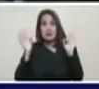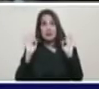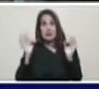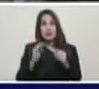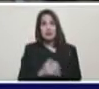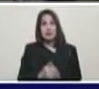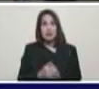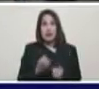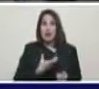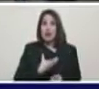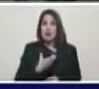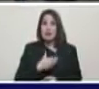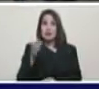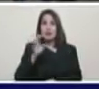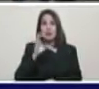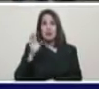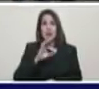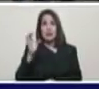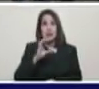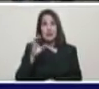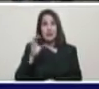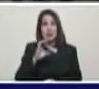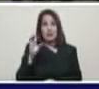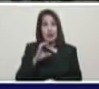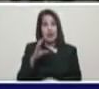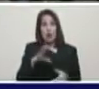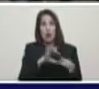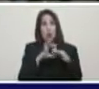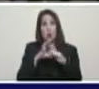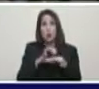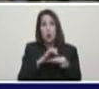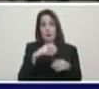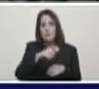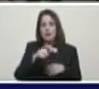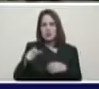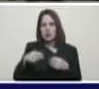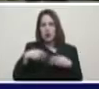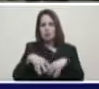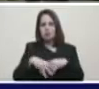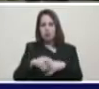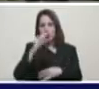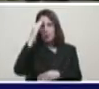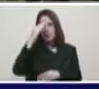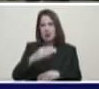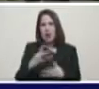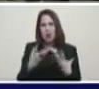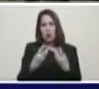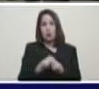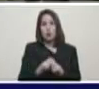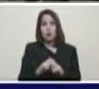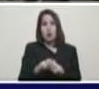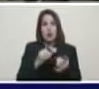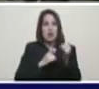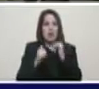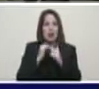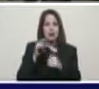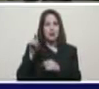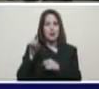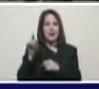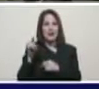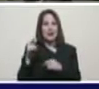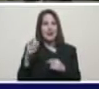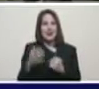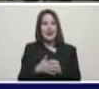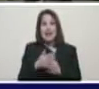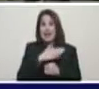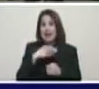alcaldesa de Caracas en la unión Cívico militar ahí estaba Diego quería